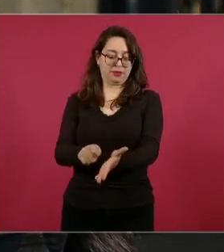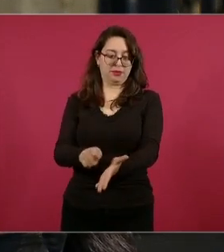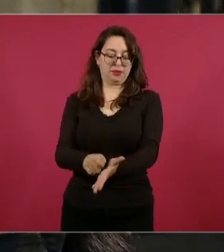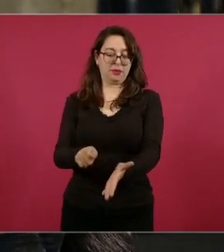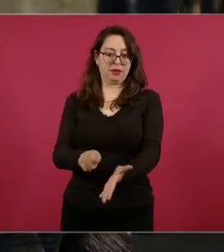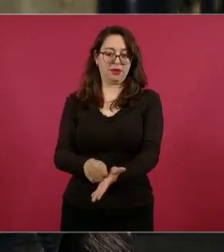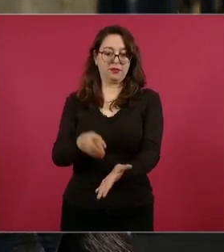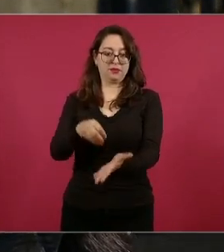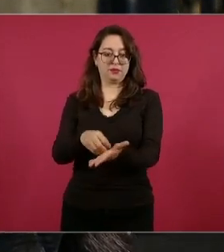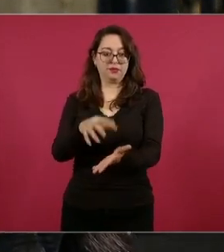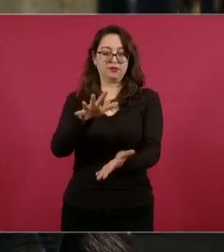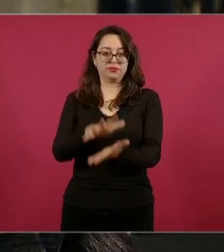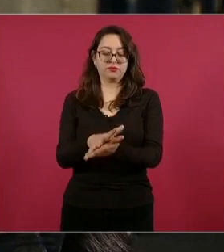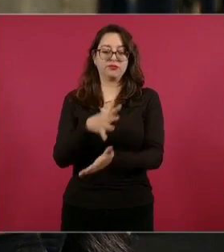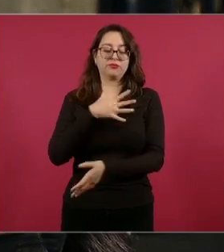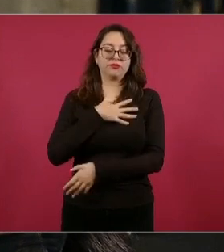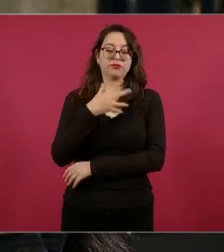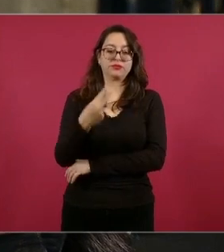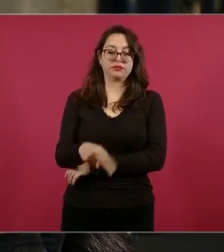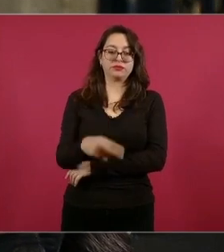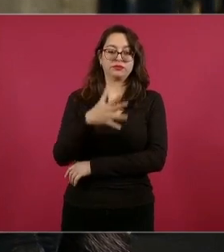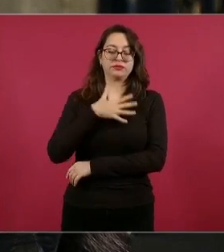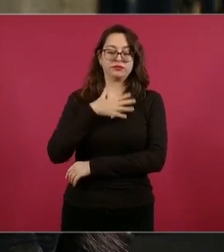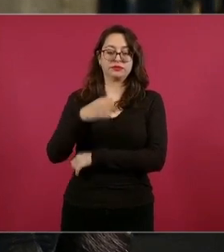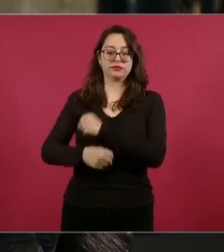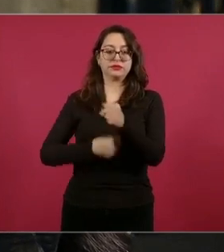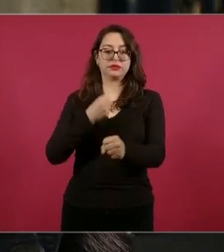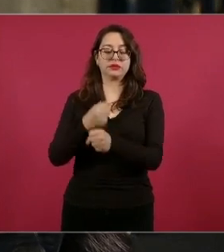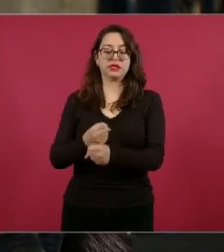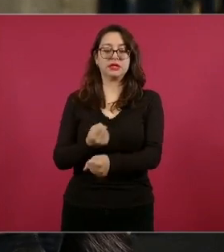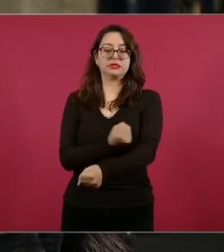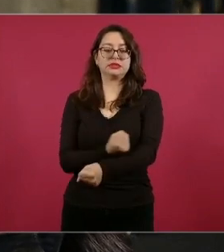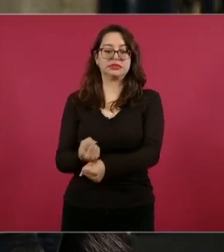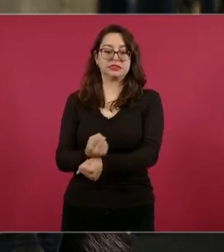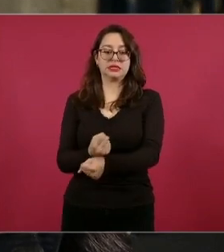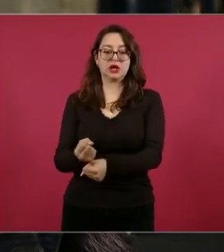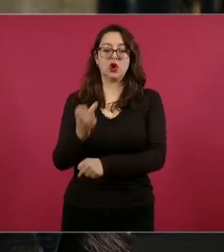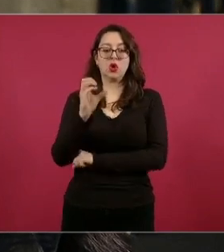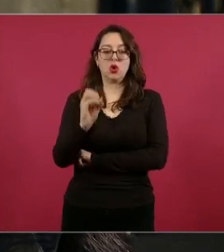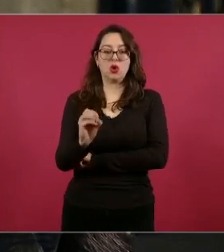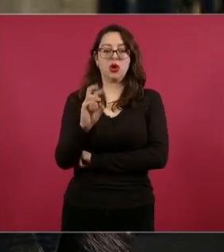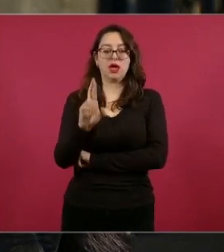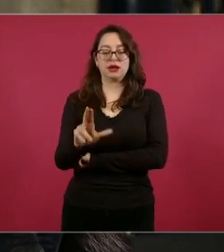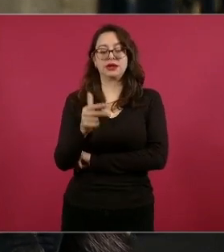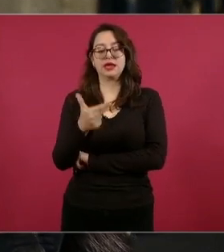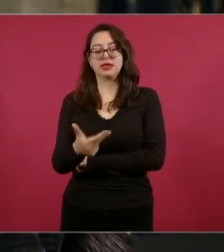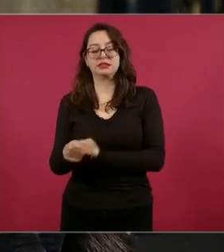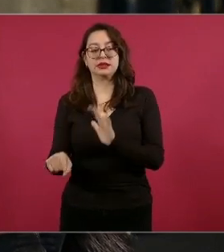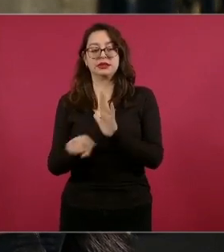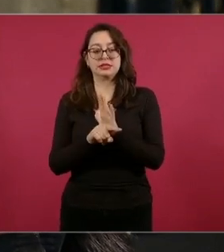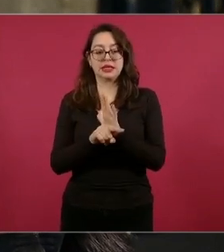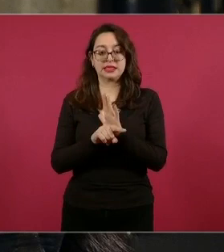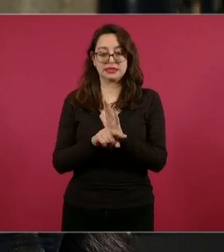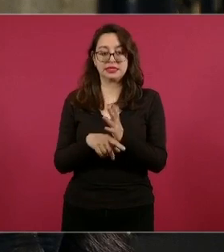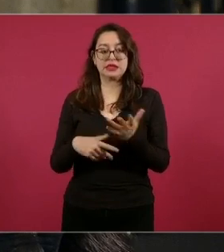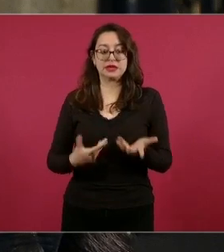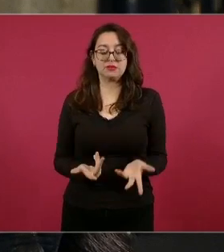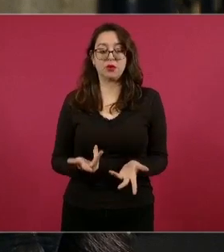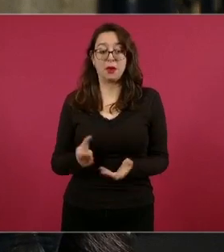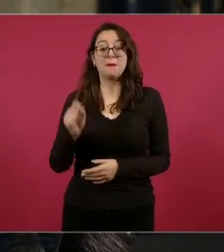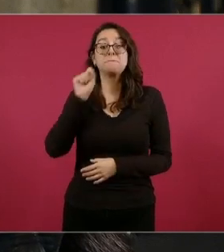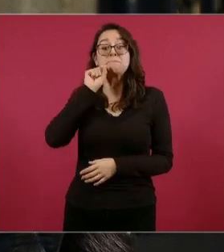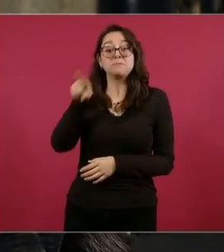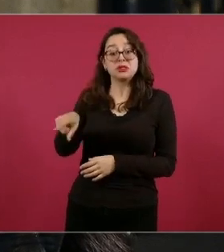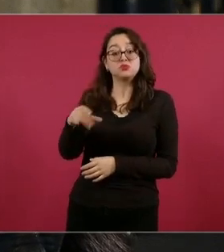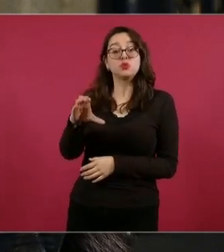del hospital con mi nombre, mi edad, el tipo de sangre ORH negativo, porque ese era el tipo de